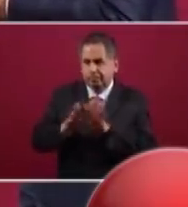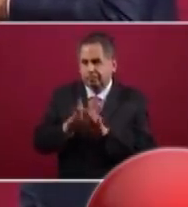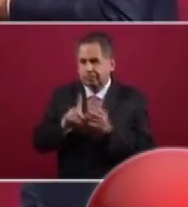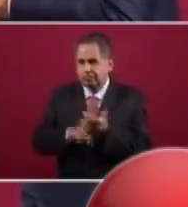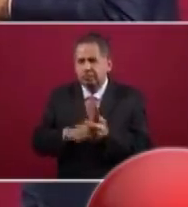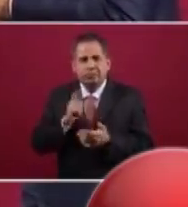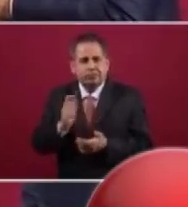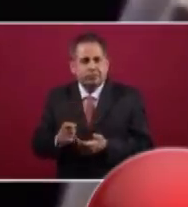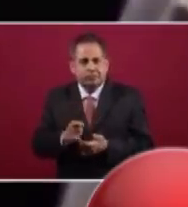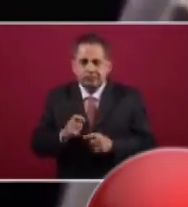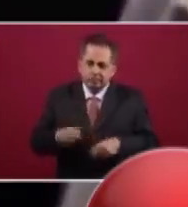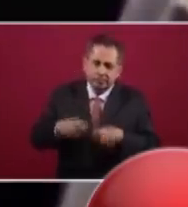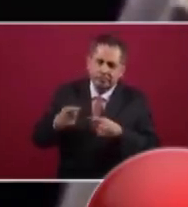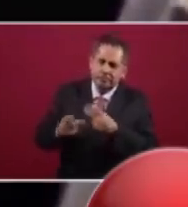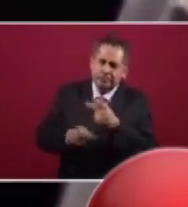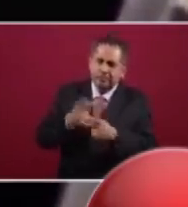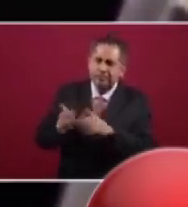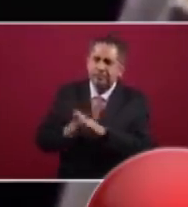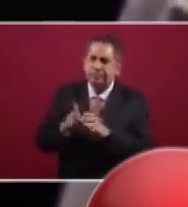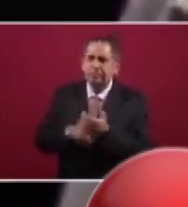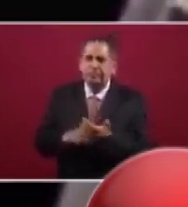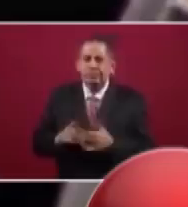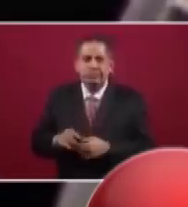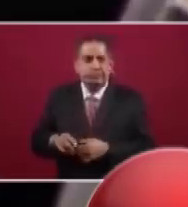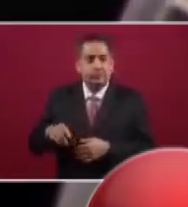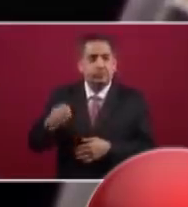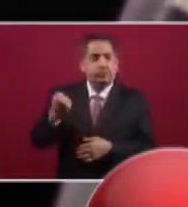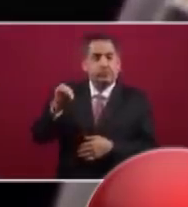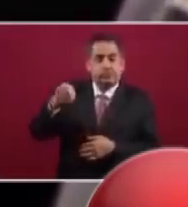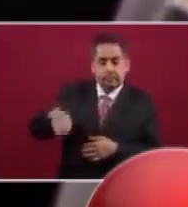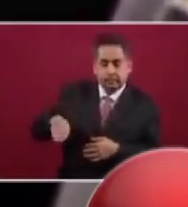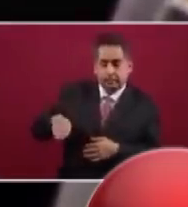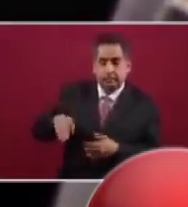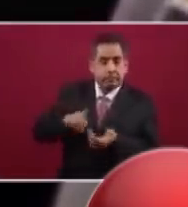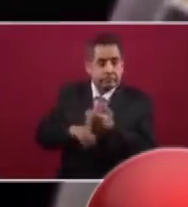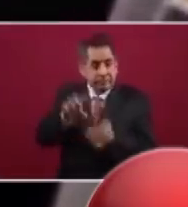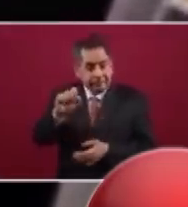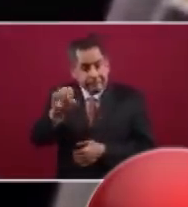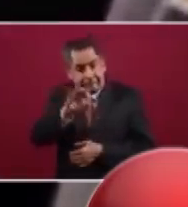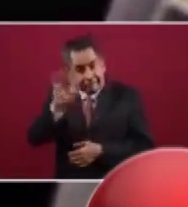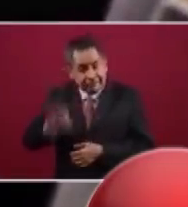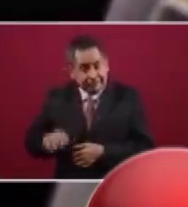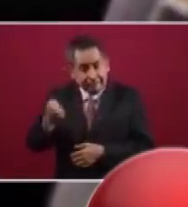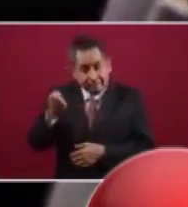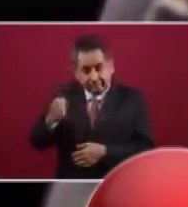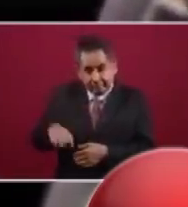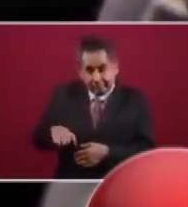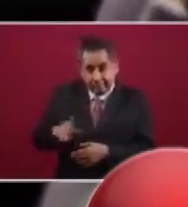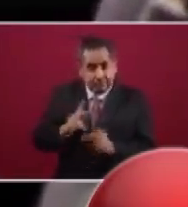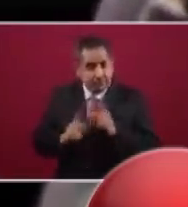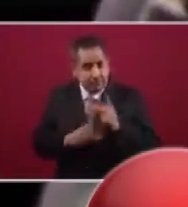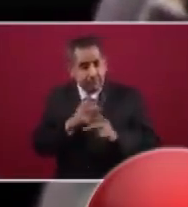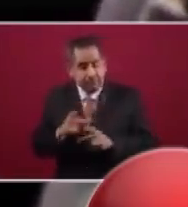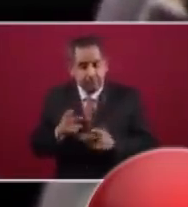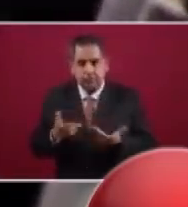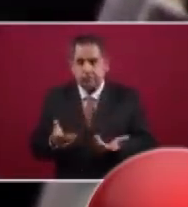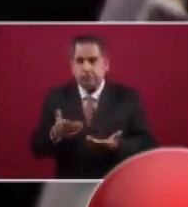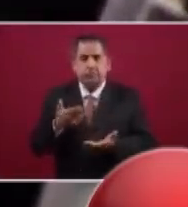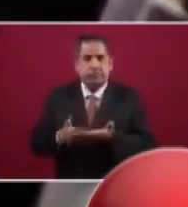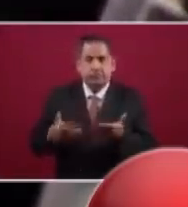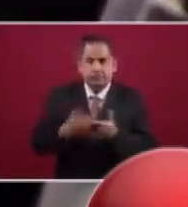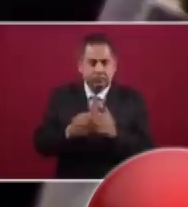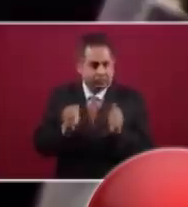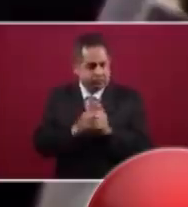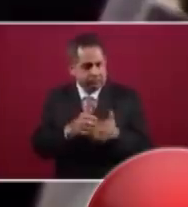crédito, no le dan un préstamo. El Monte de Piedad cobra 60% para los préstamos y ahora reciben hasta